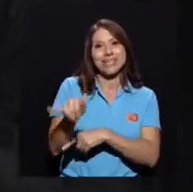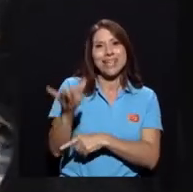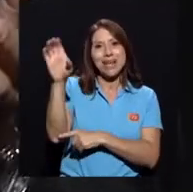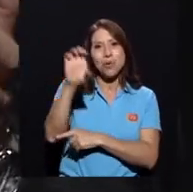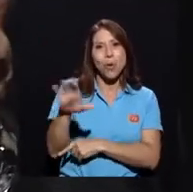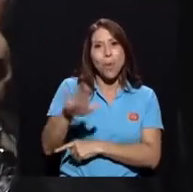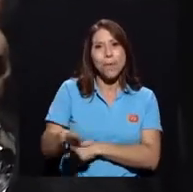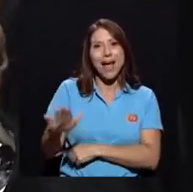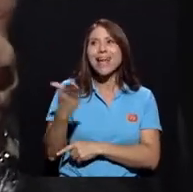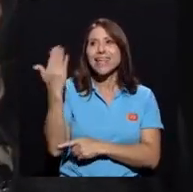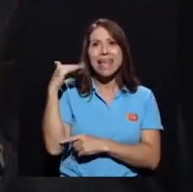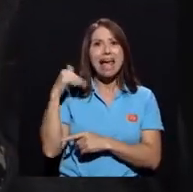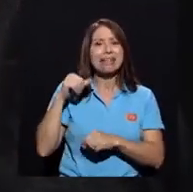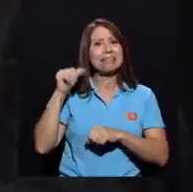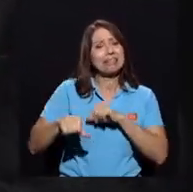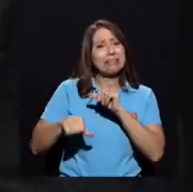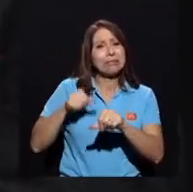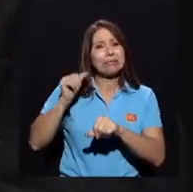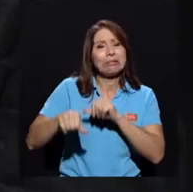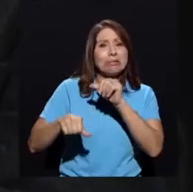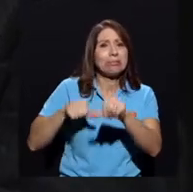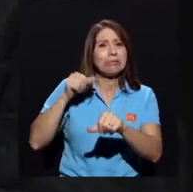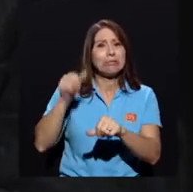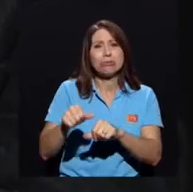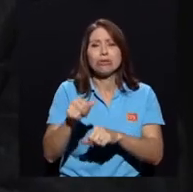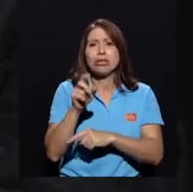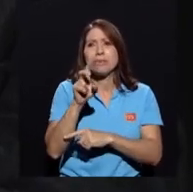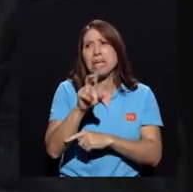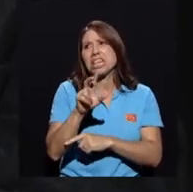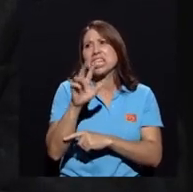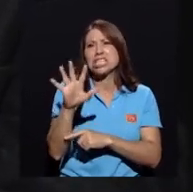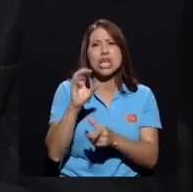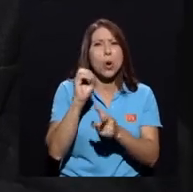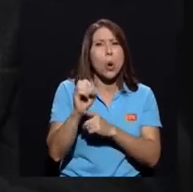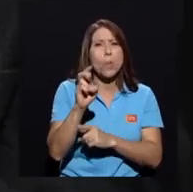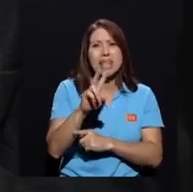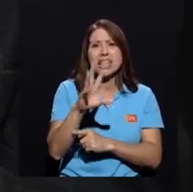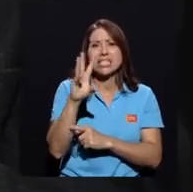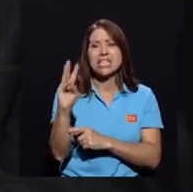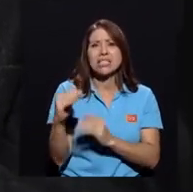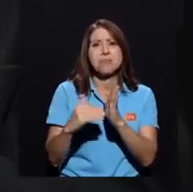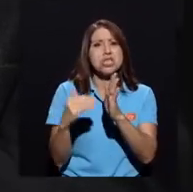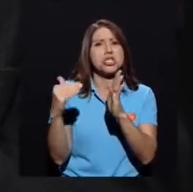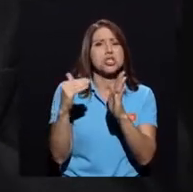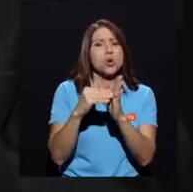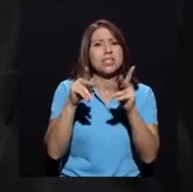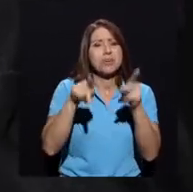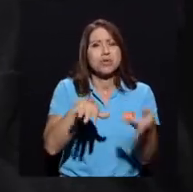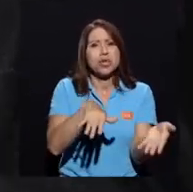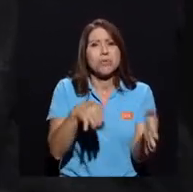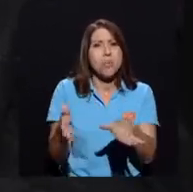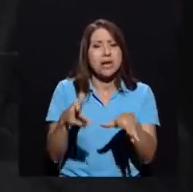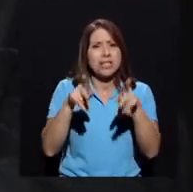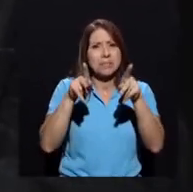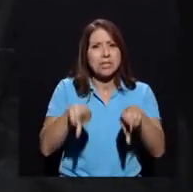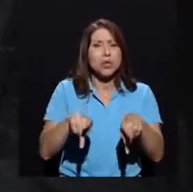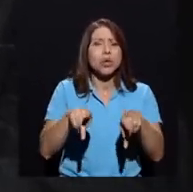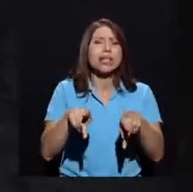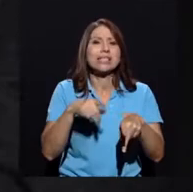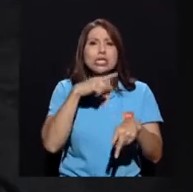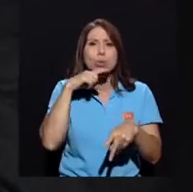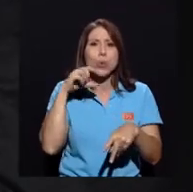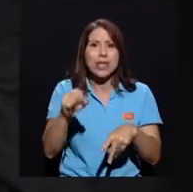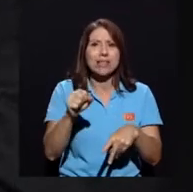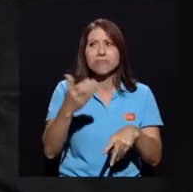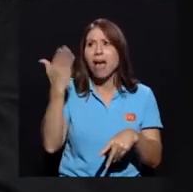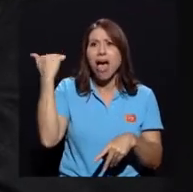sido extraordinario, en el orden de 25, 26 millones de muertos de ciudadanos soviéticos, algo pocas veces visto en la historia de la humanidad. En